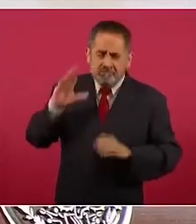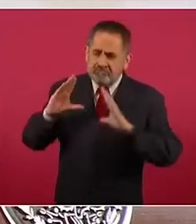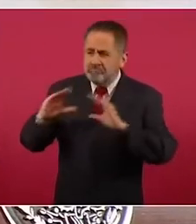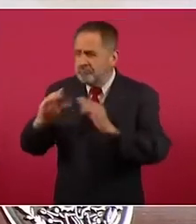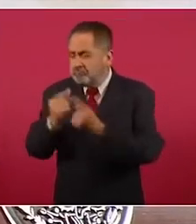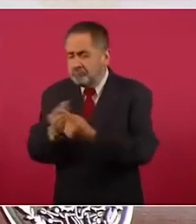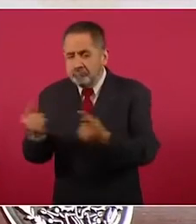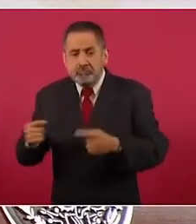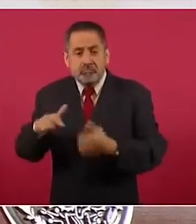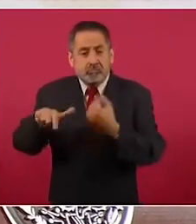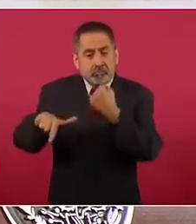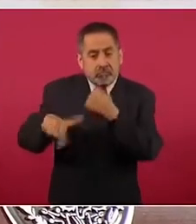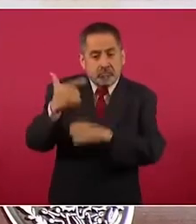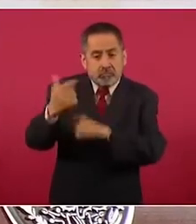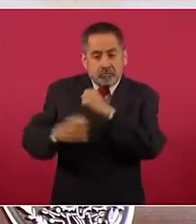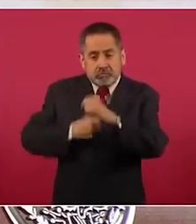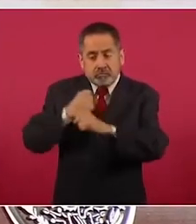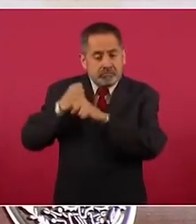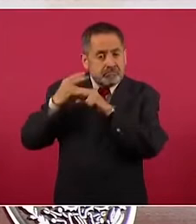ejerció 12 años,